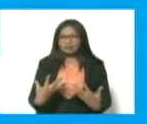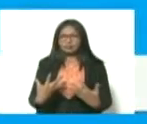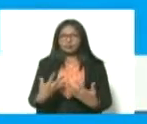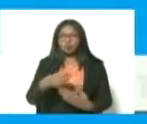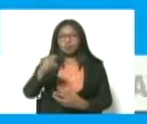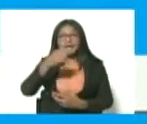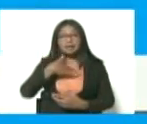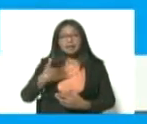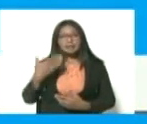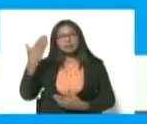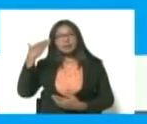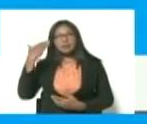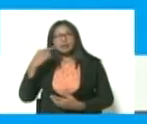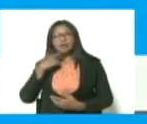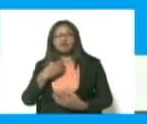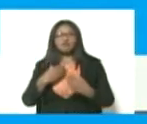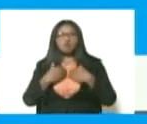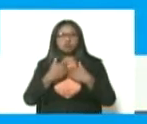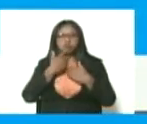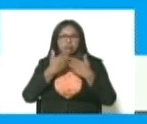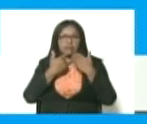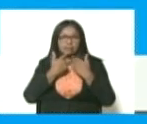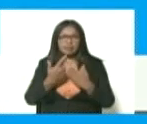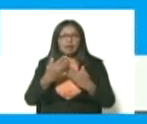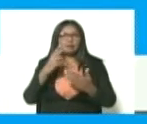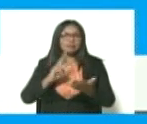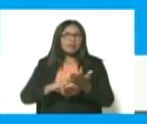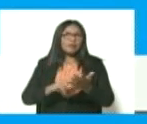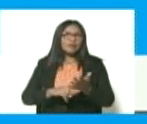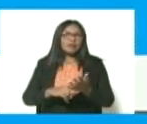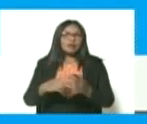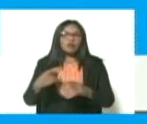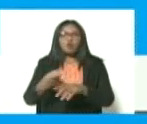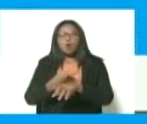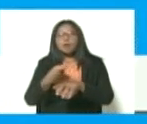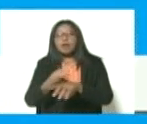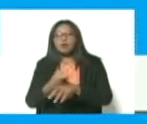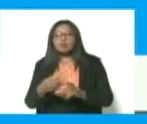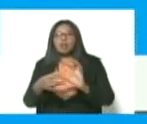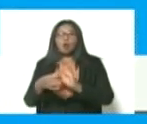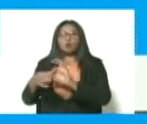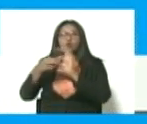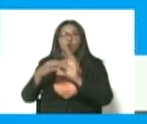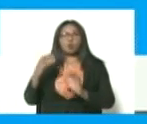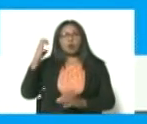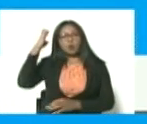Ustedes quieren que hablemos con el corazón, que yo hable con el corazón sobre el tema de la Unión Europea y Guaidó.